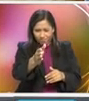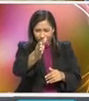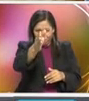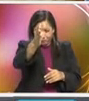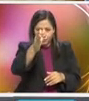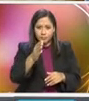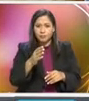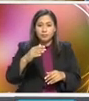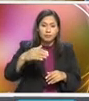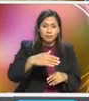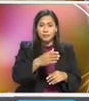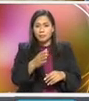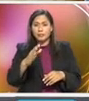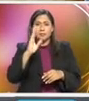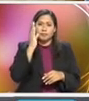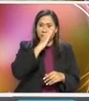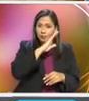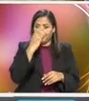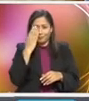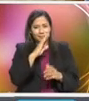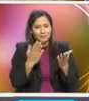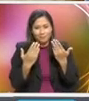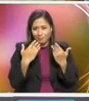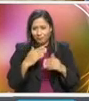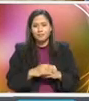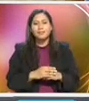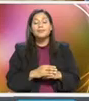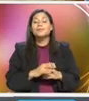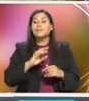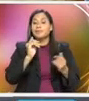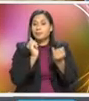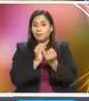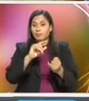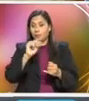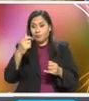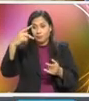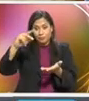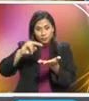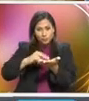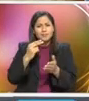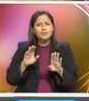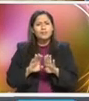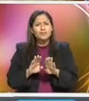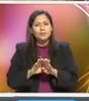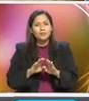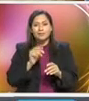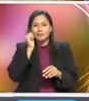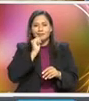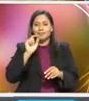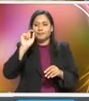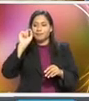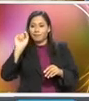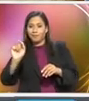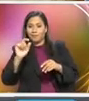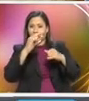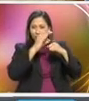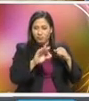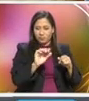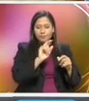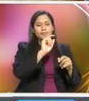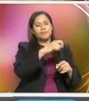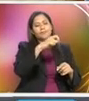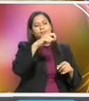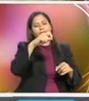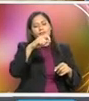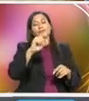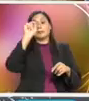tiene variaciones. Otra cosa particular que podemos ver en su firma es que ponía un punto. Al terminar de